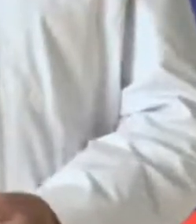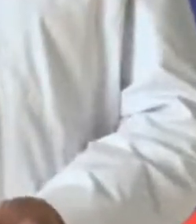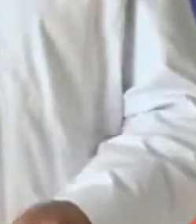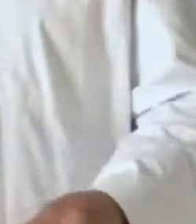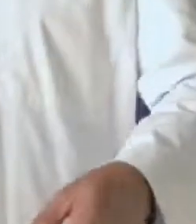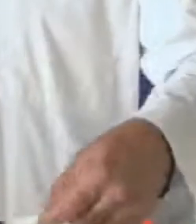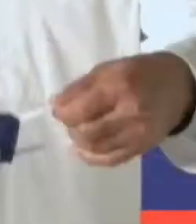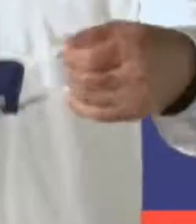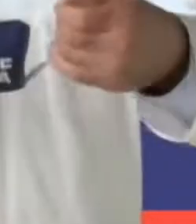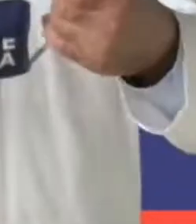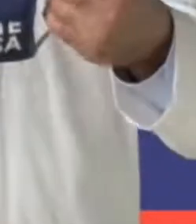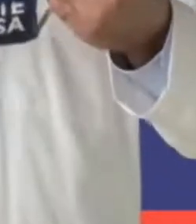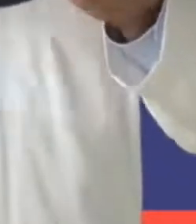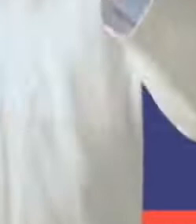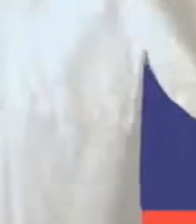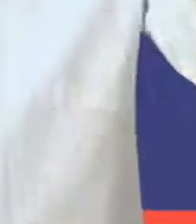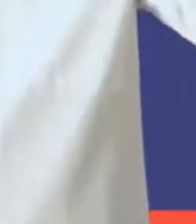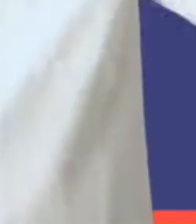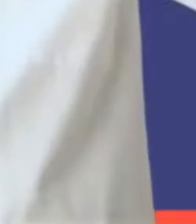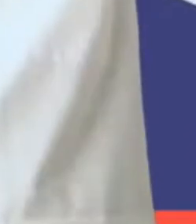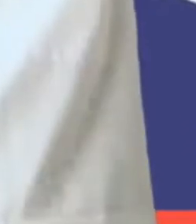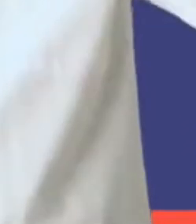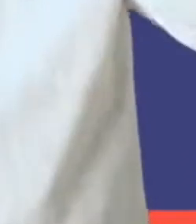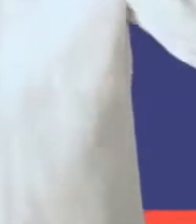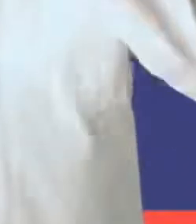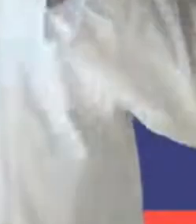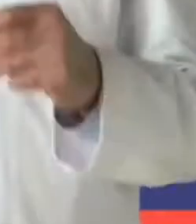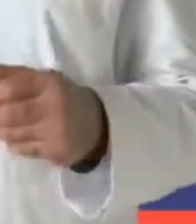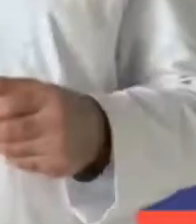las recomendaciones y póntelo.